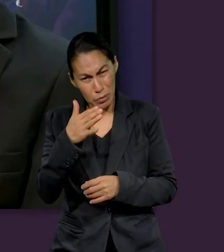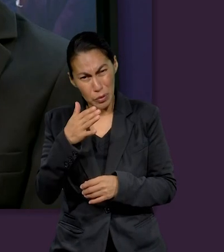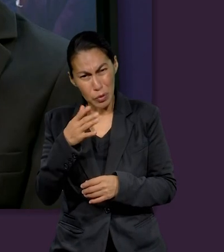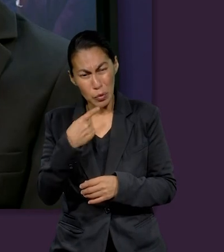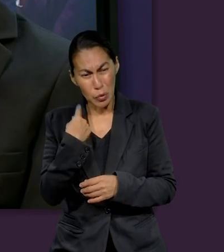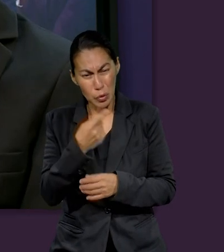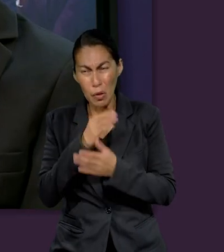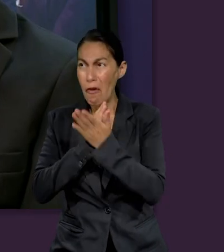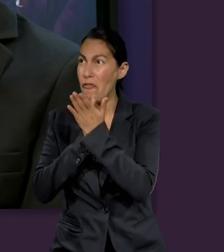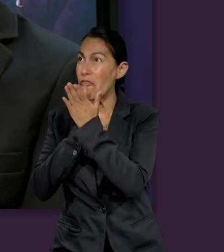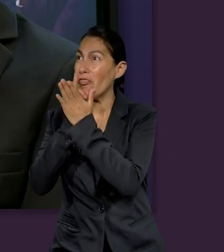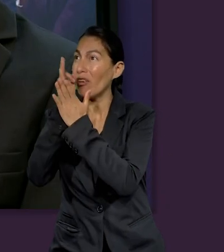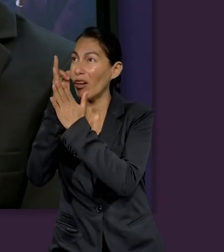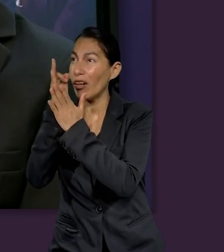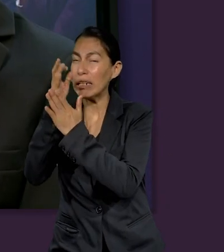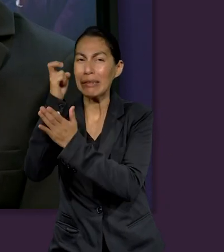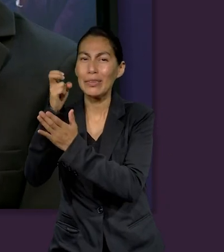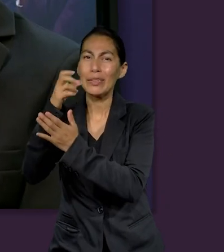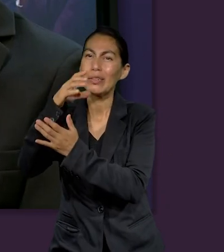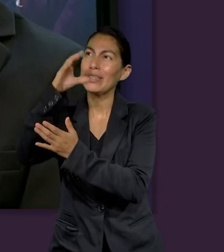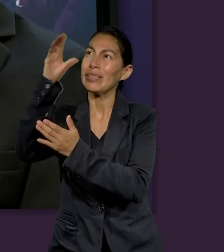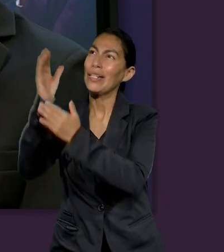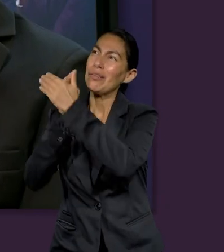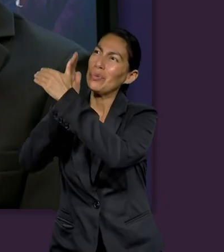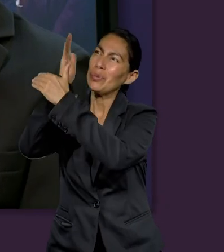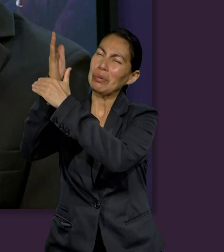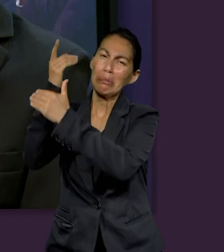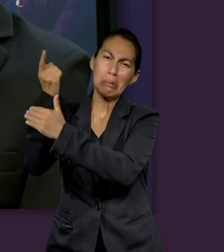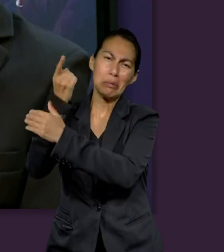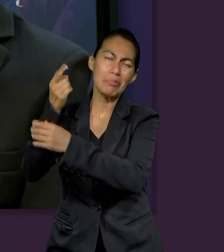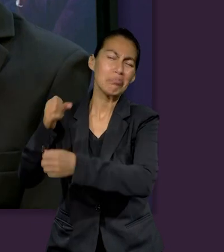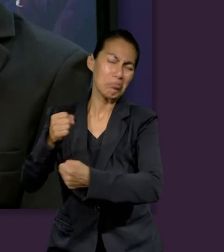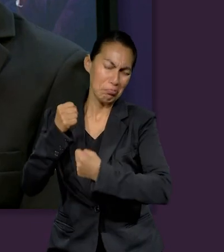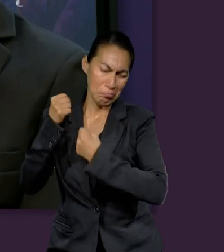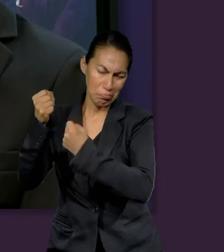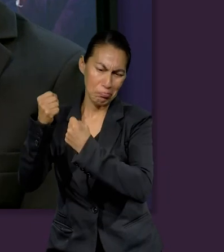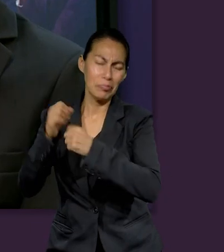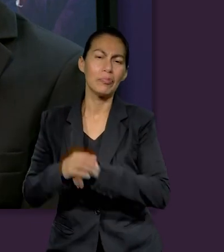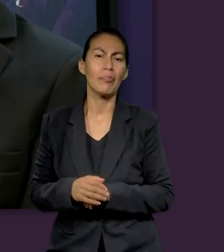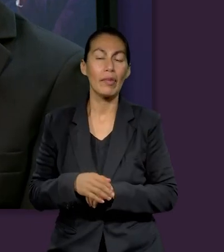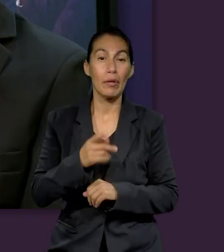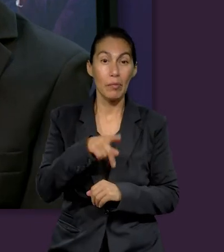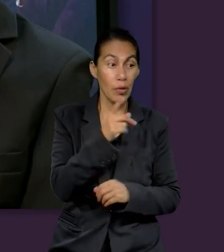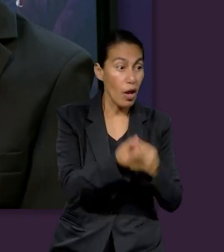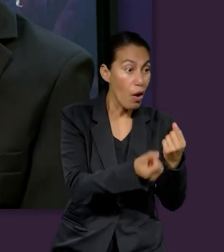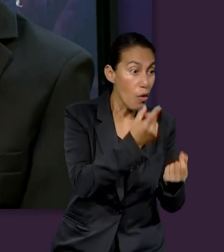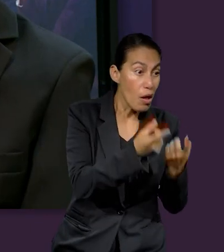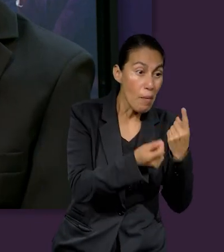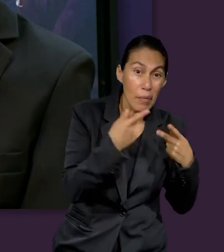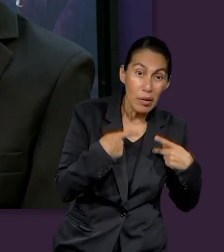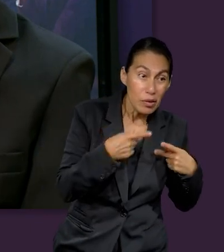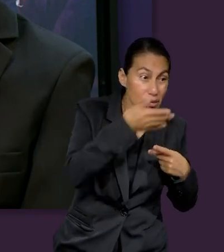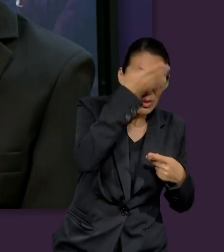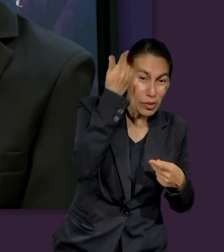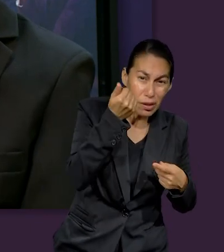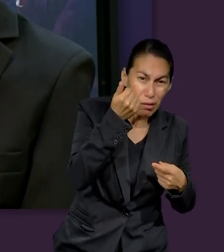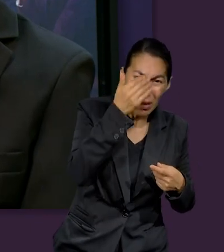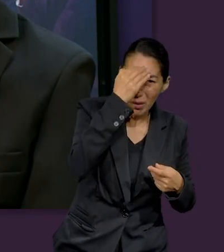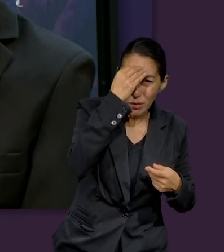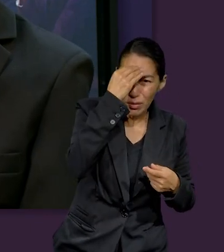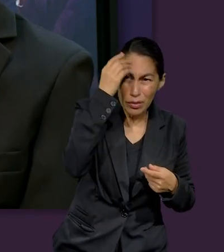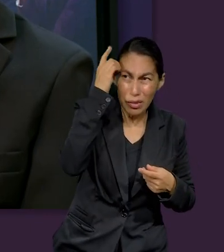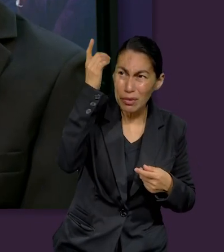pues vamos a tener una eternidad asegurada pero pues Dios quiere que pues la gente que no tenga este pensamiento